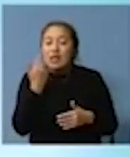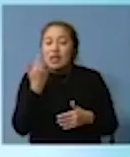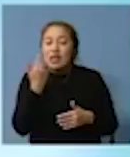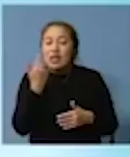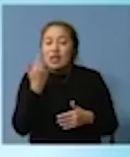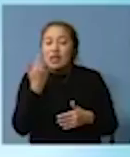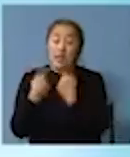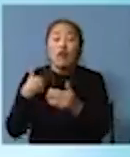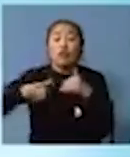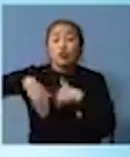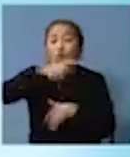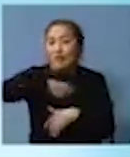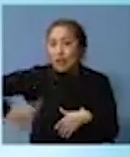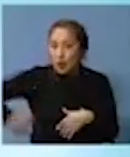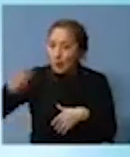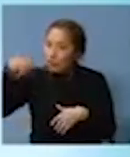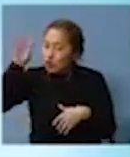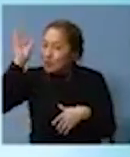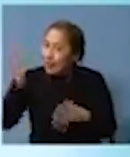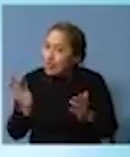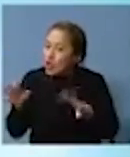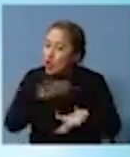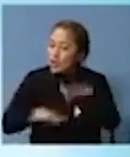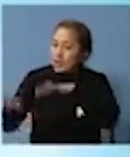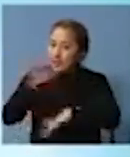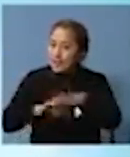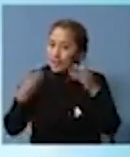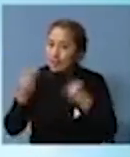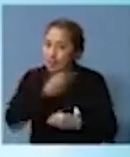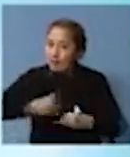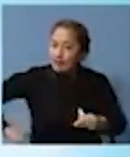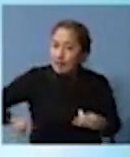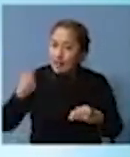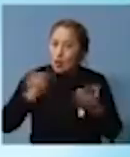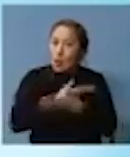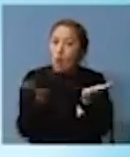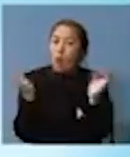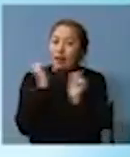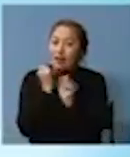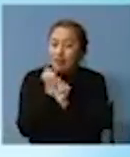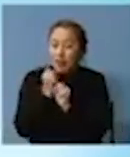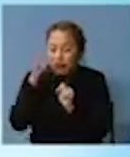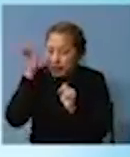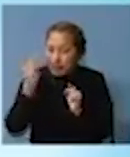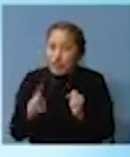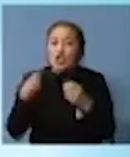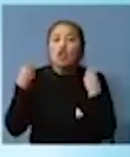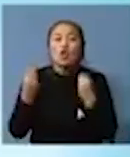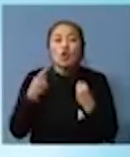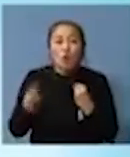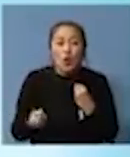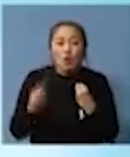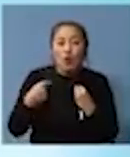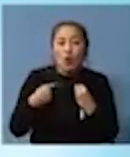que pasó con él, pero yo no soy ingenuo, yo sé cómo se manejan las entidades públicas donde he trabajado y cómo manejan